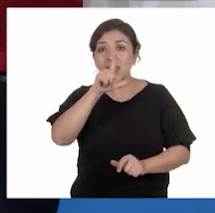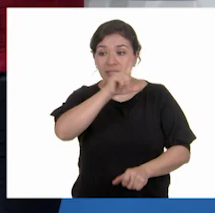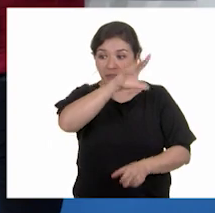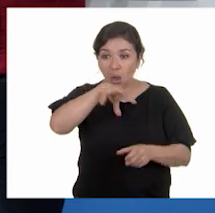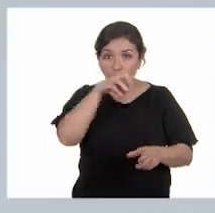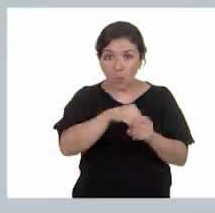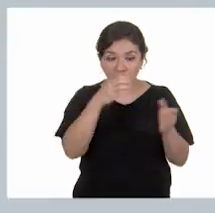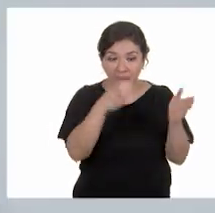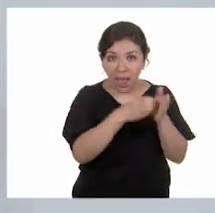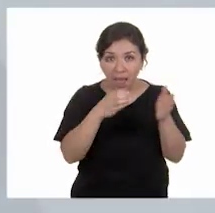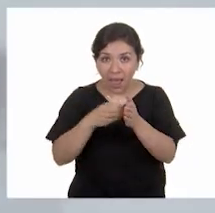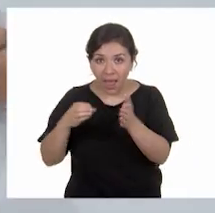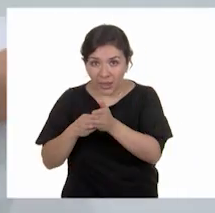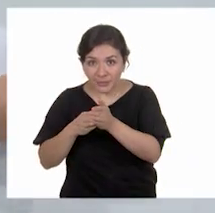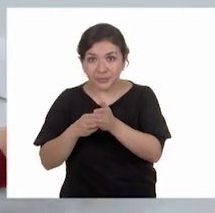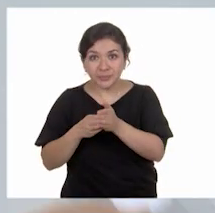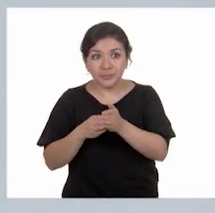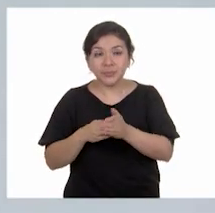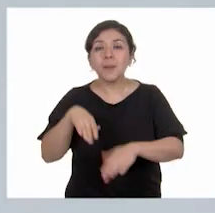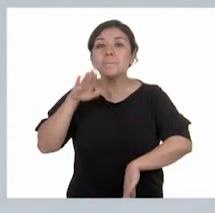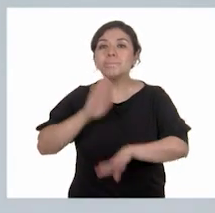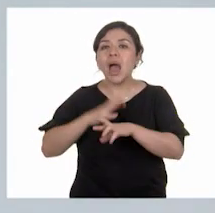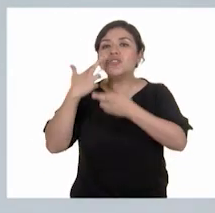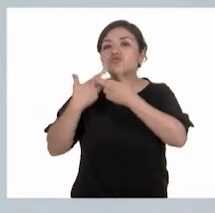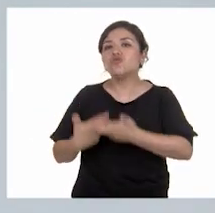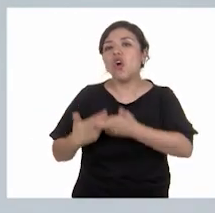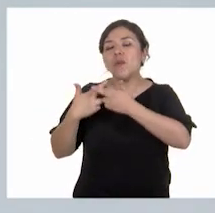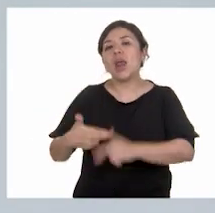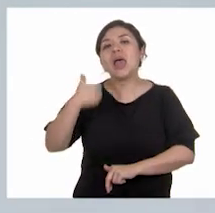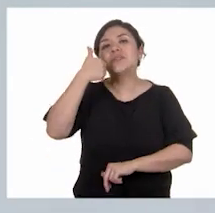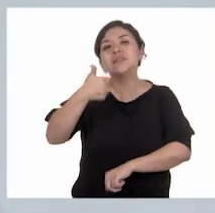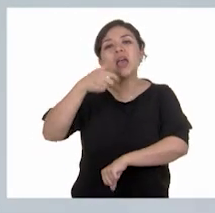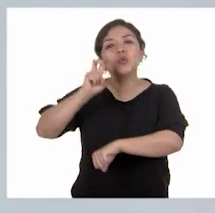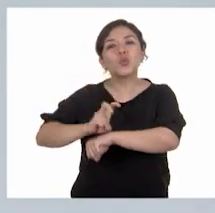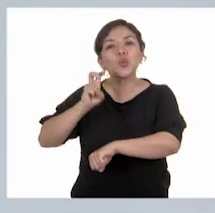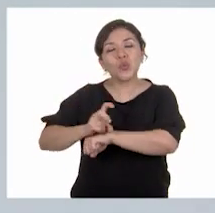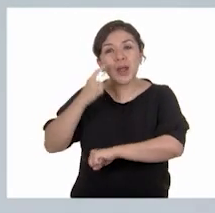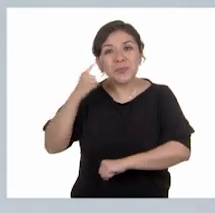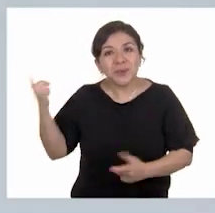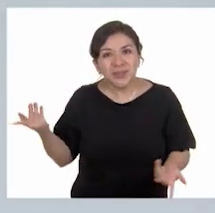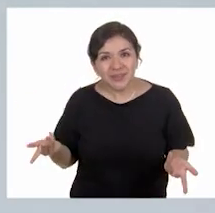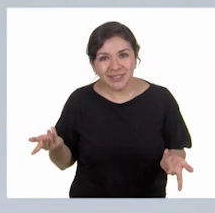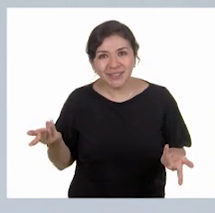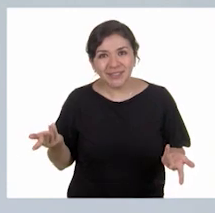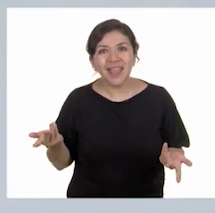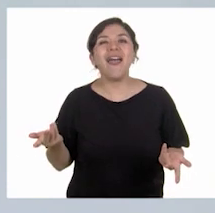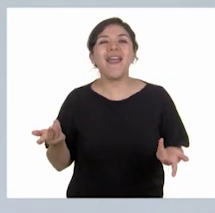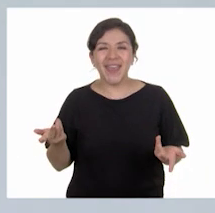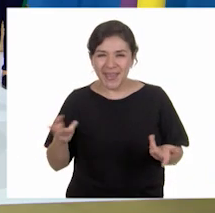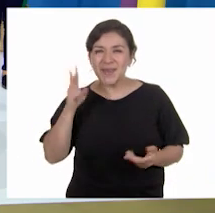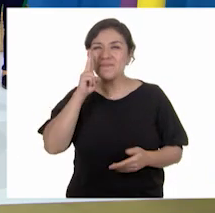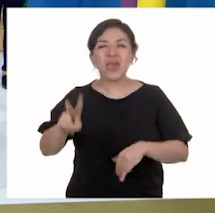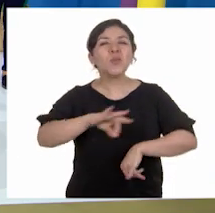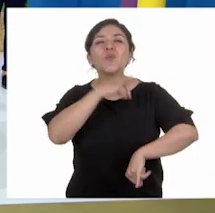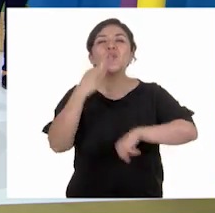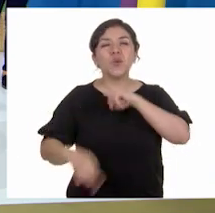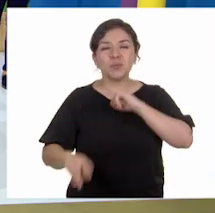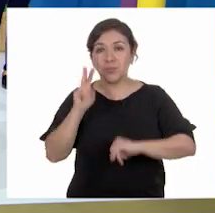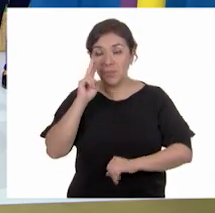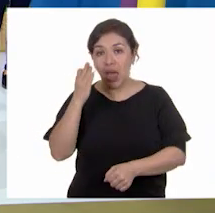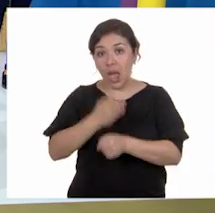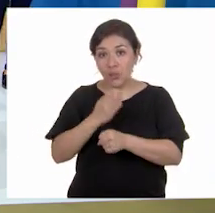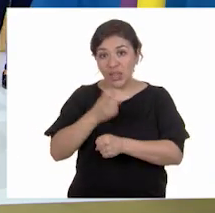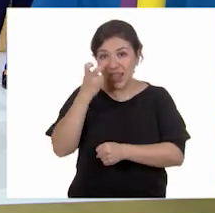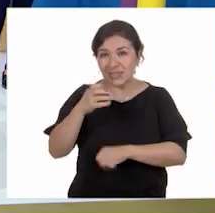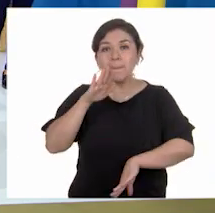charolas enteras y nos sobran 6 huevos. Vamos con el último. Este lo vamos